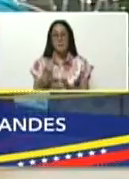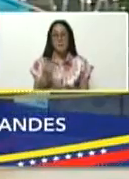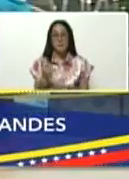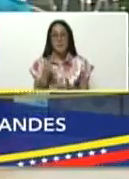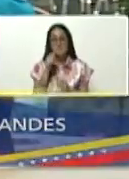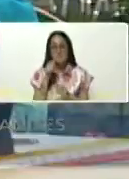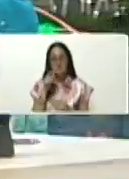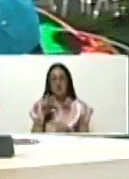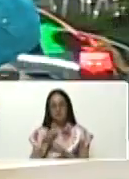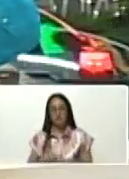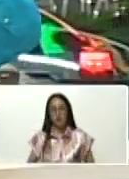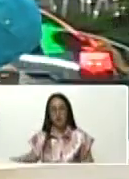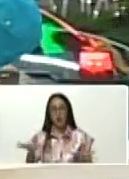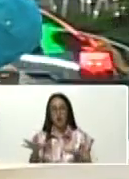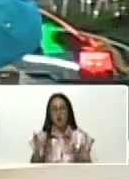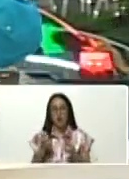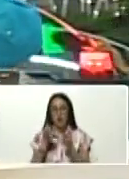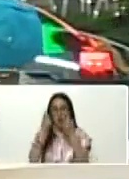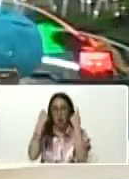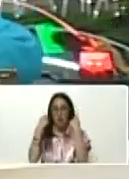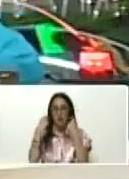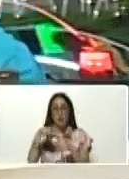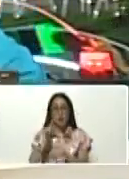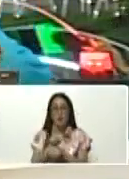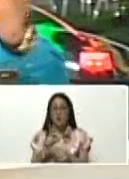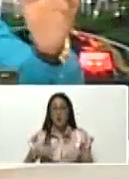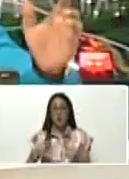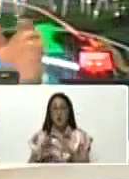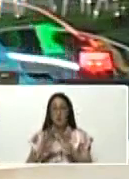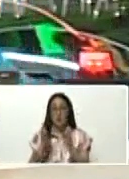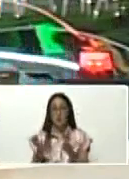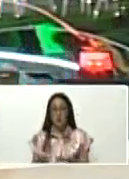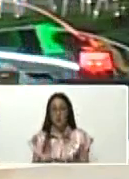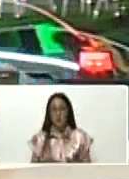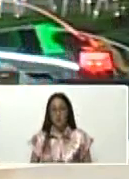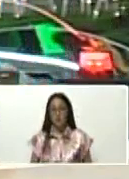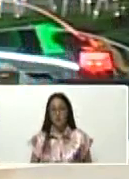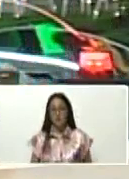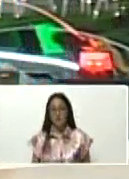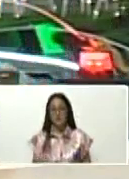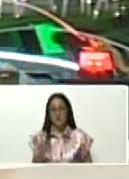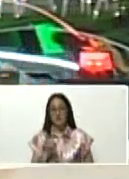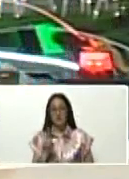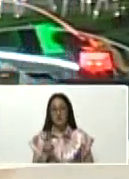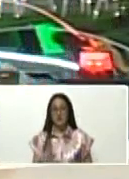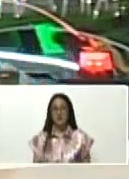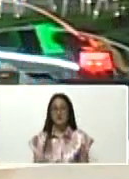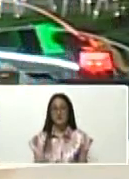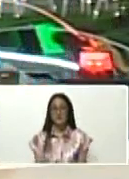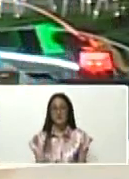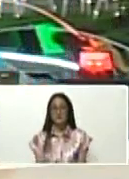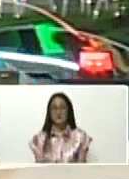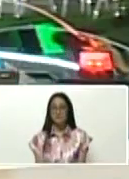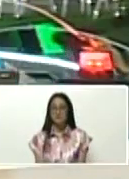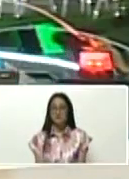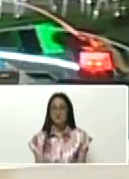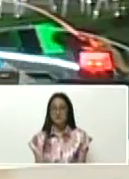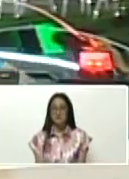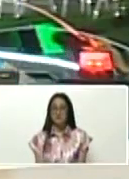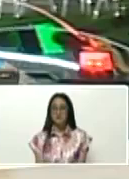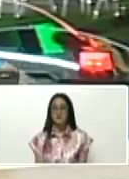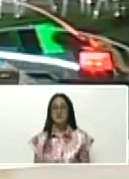su mortadela de cordero, único lugar del mundo, Venezuela. ¿Ah? Y seguimos